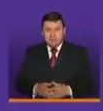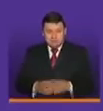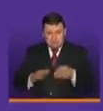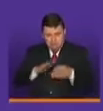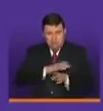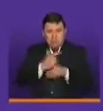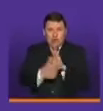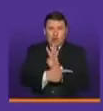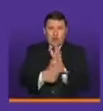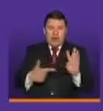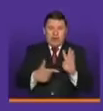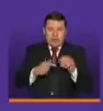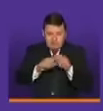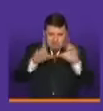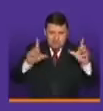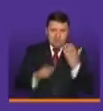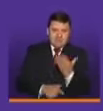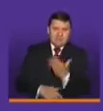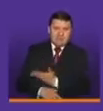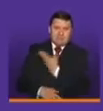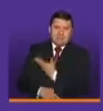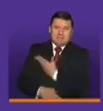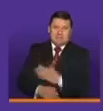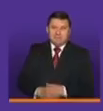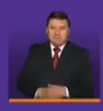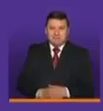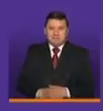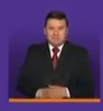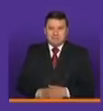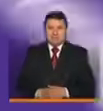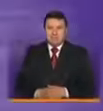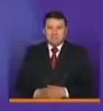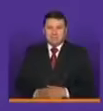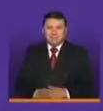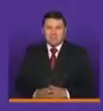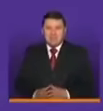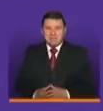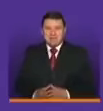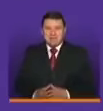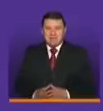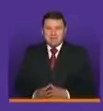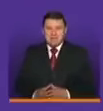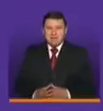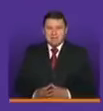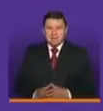Ingresa a compartomienergia.minenergia.gov.co.